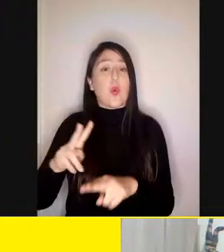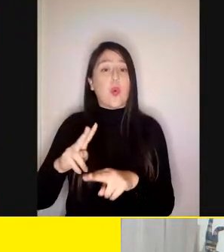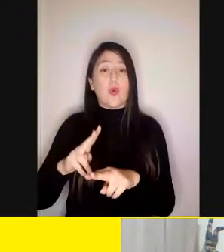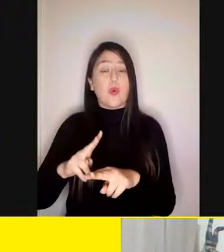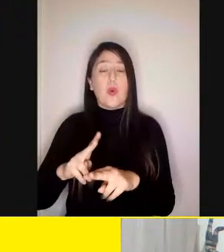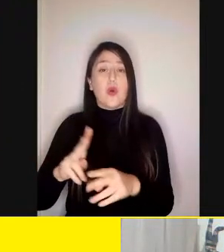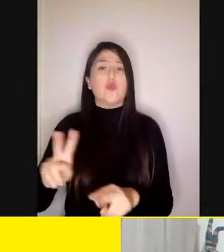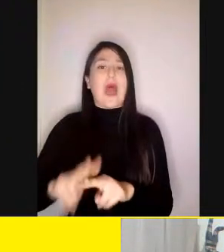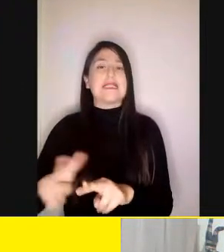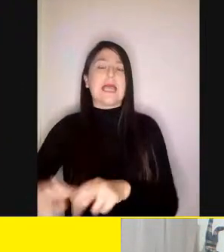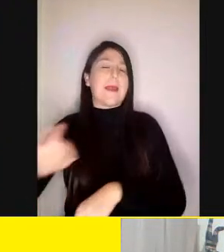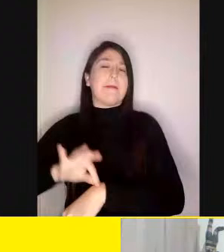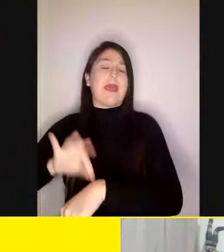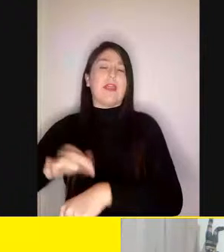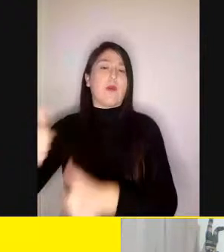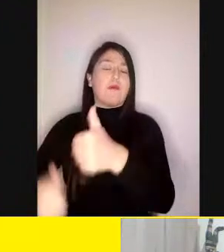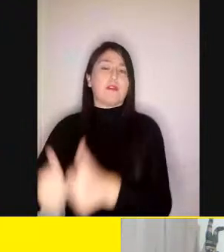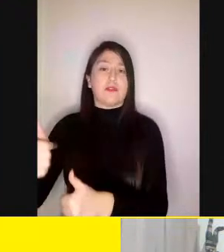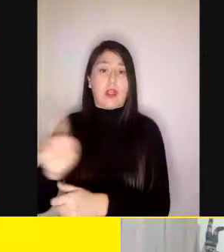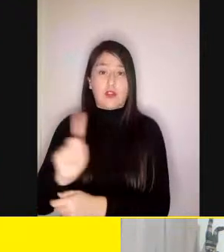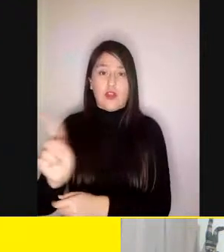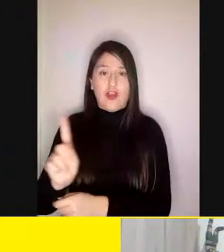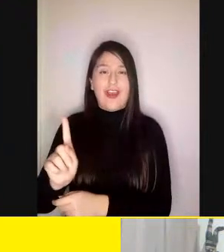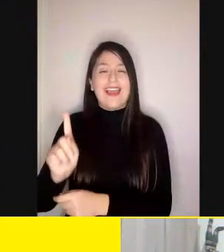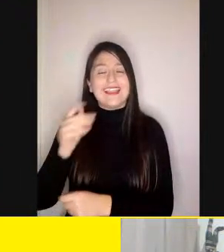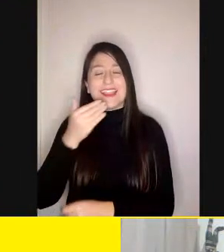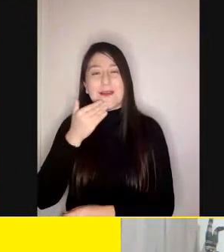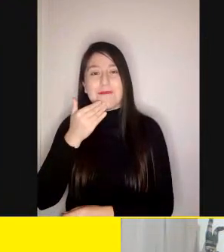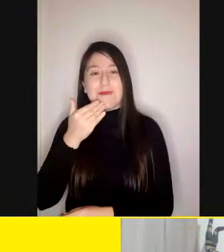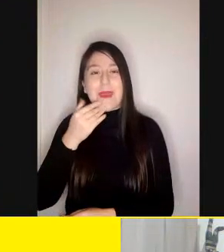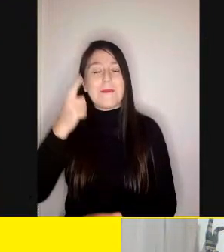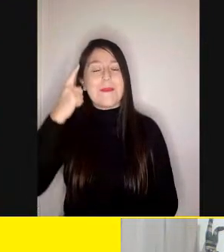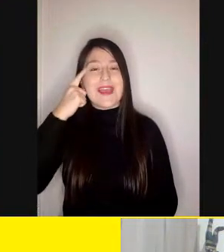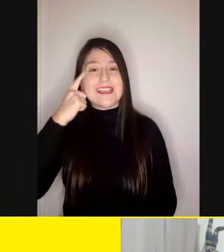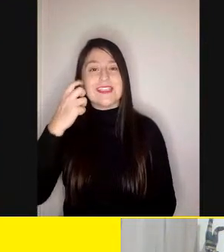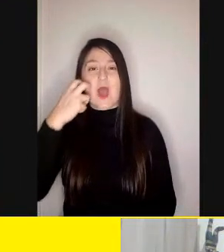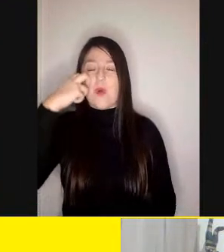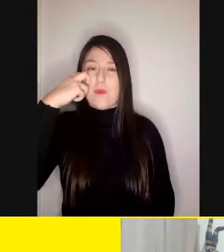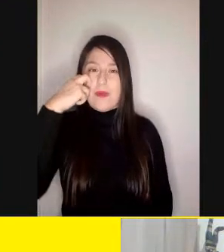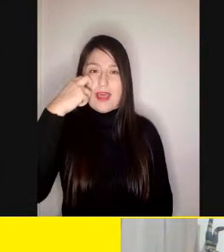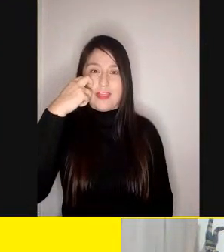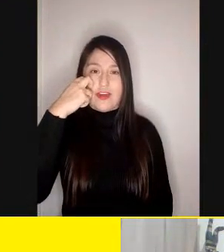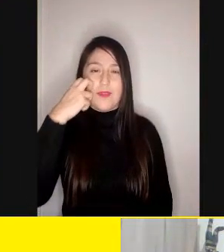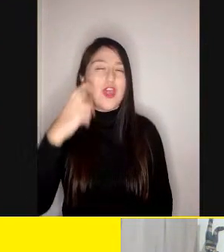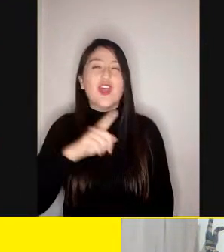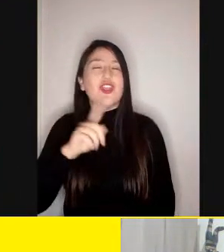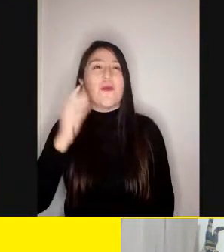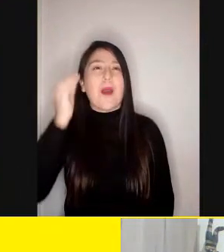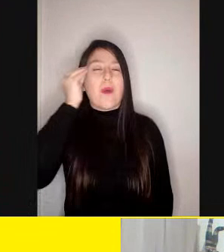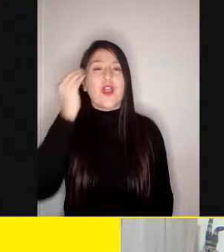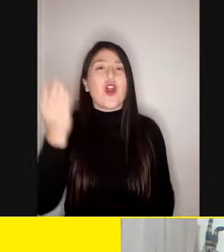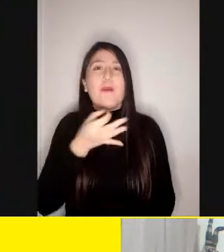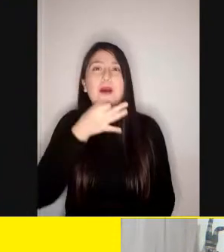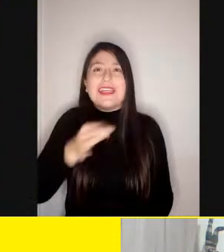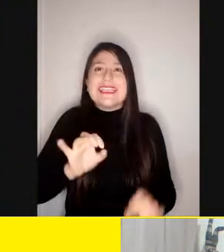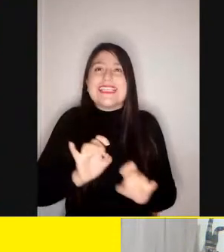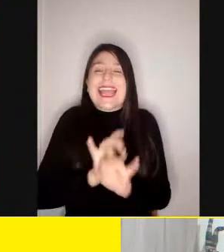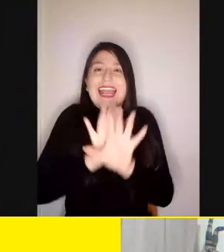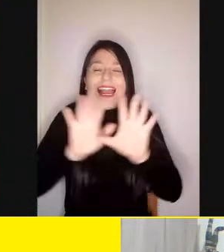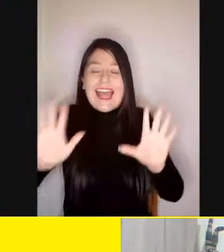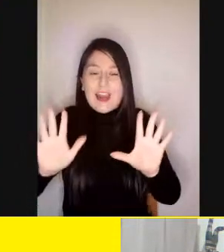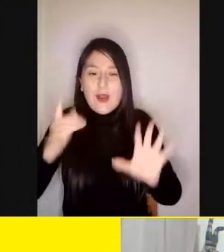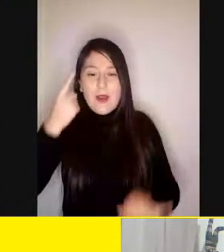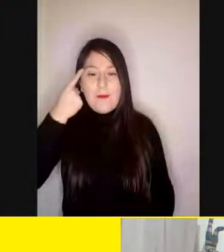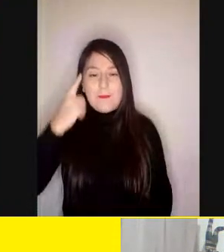está comprendiendo. No recuerdo exactamente cómo es que lo dice, pero lo dice con toda claridad, ¿no? Dice, en ese tiempo no se